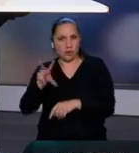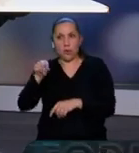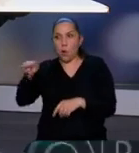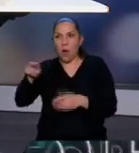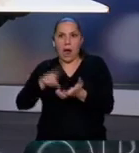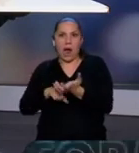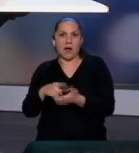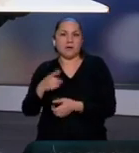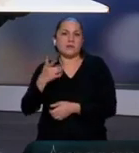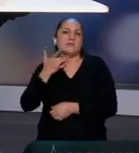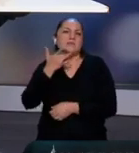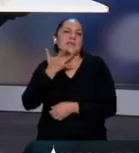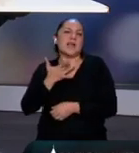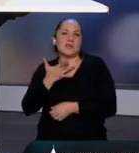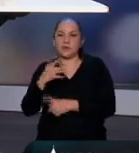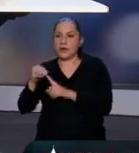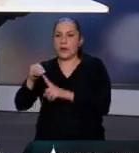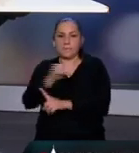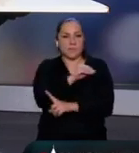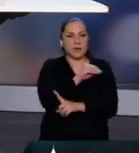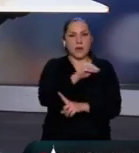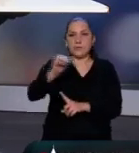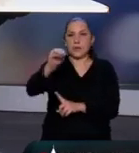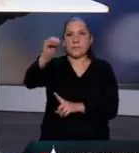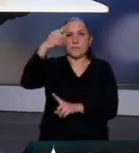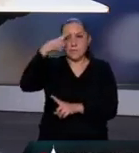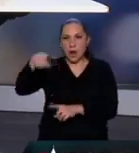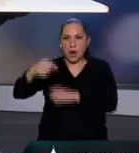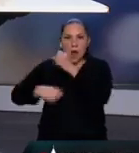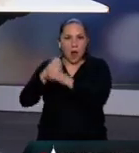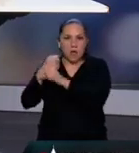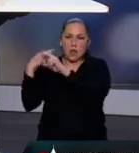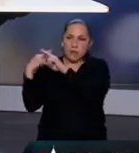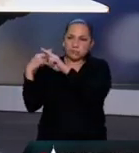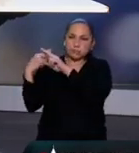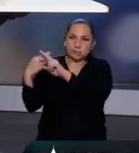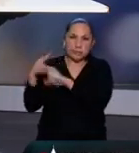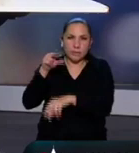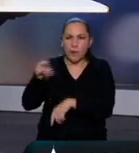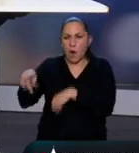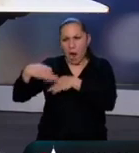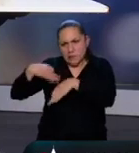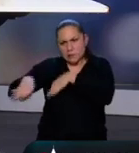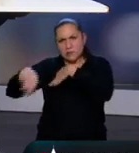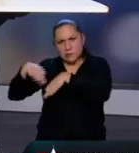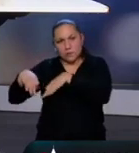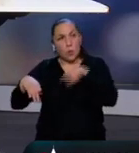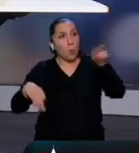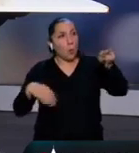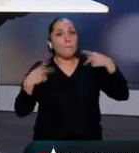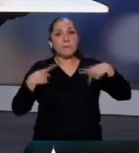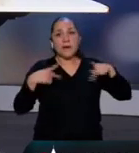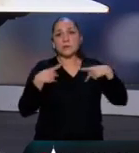tipo de antigüedad y qué sé yo, trabaja mucho más que otro que heredó de golpe una riqueza. Bueno, y entonces